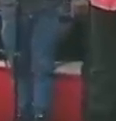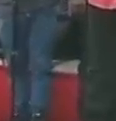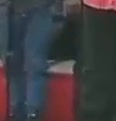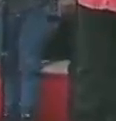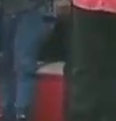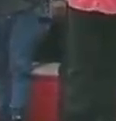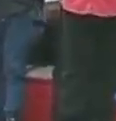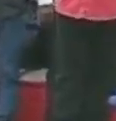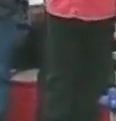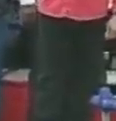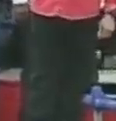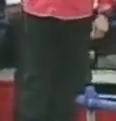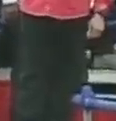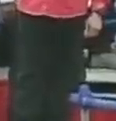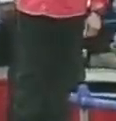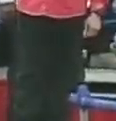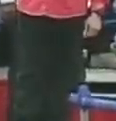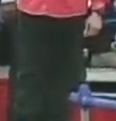vamos